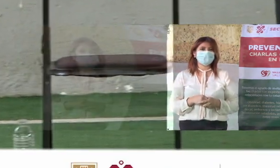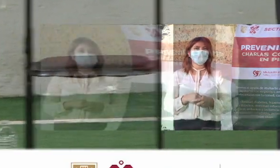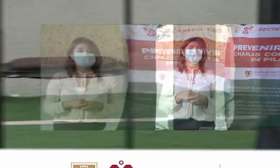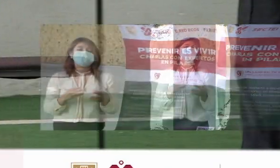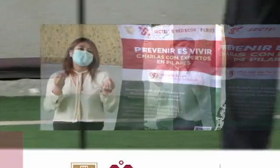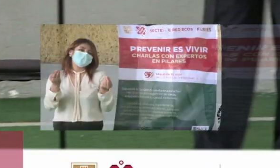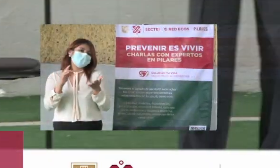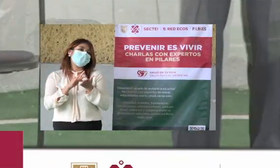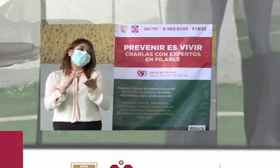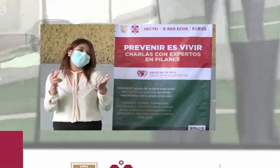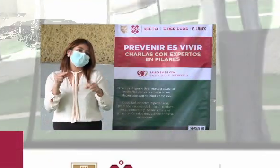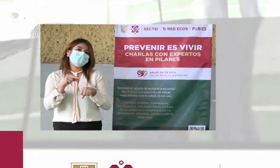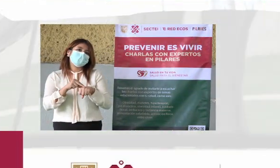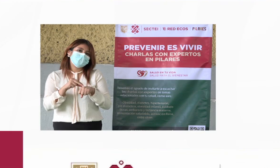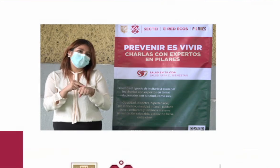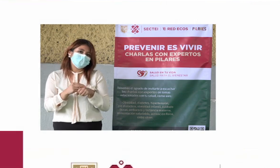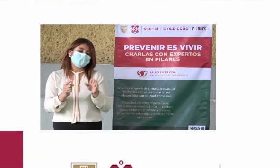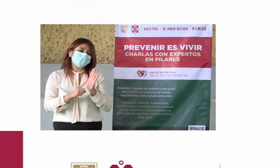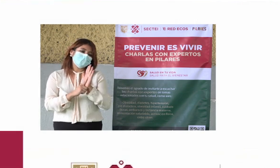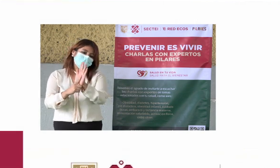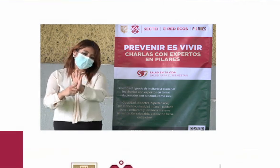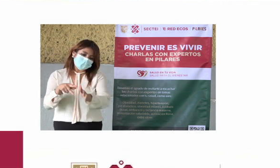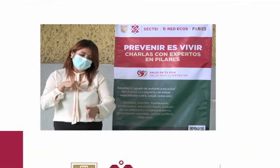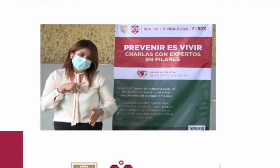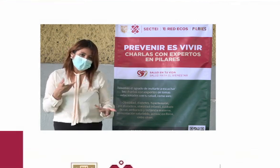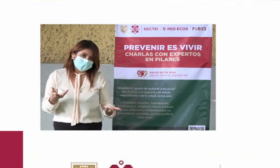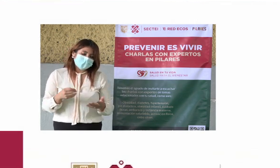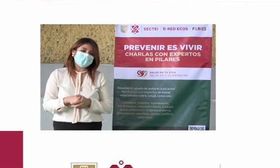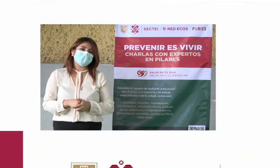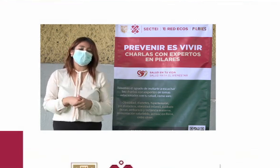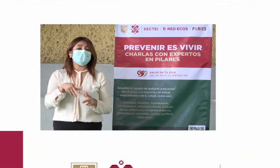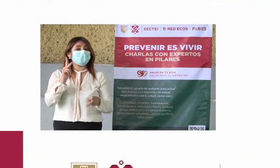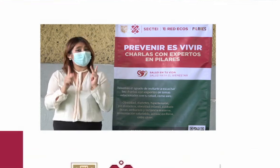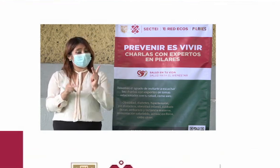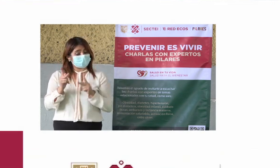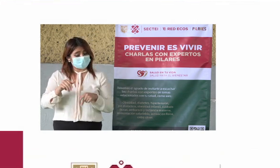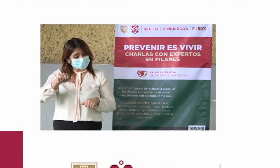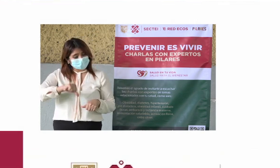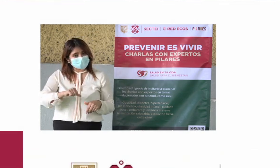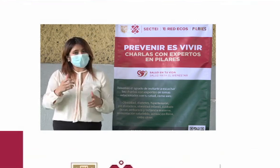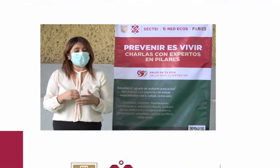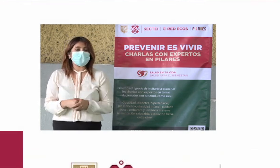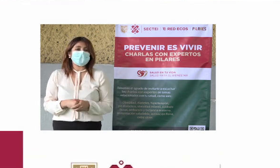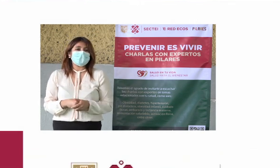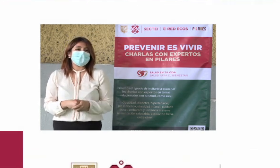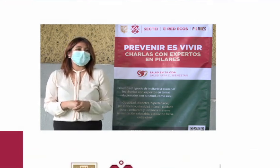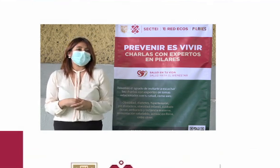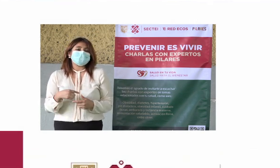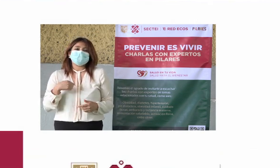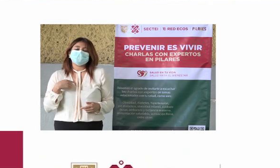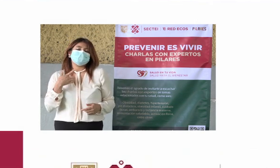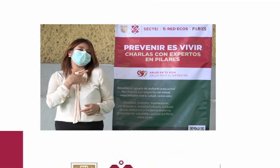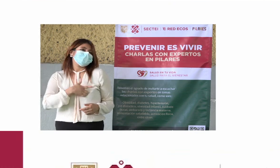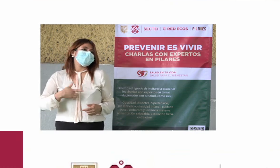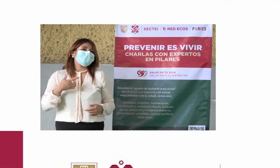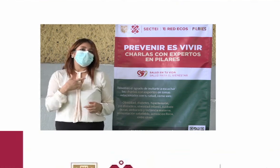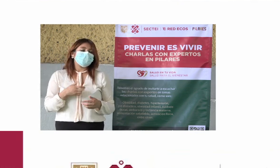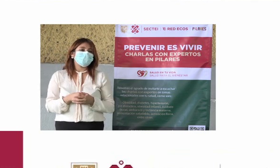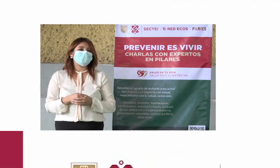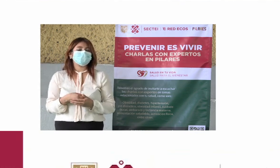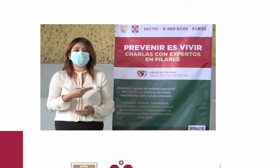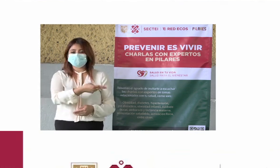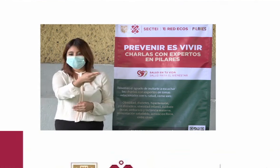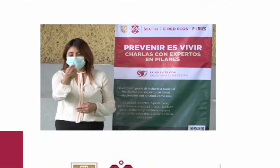Muchas gracias, doctor, por la amable presentación para la plática del día de hoy. Y pues para mí es un gusto poder estar con ustedes y